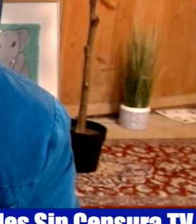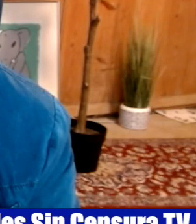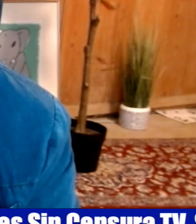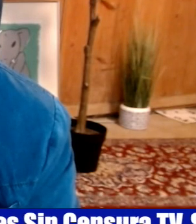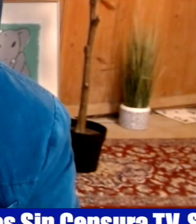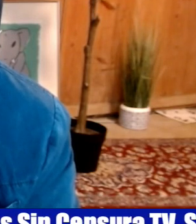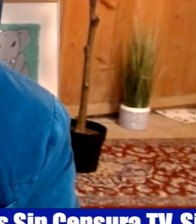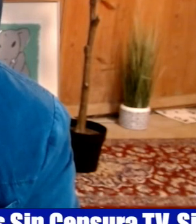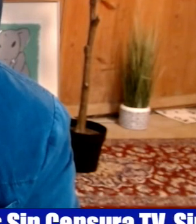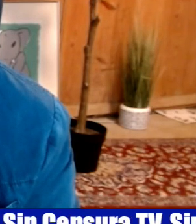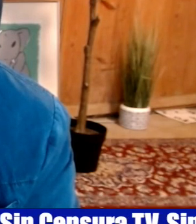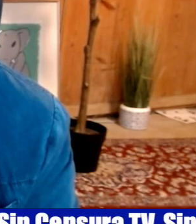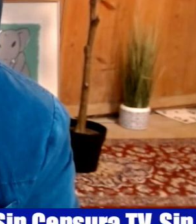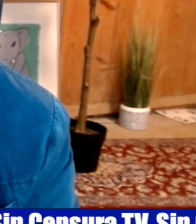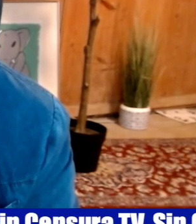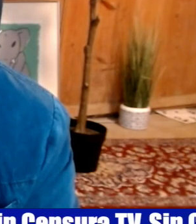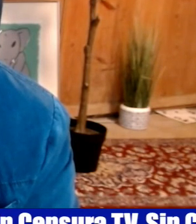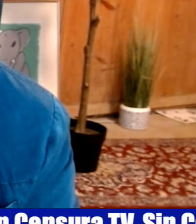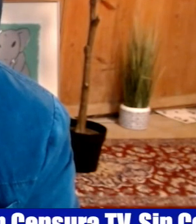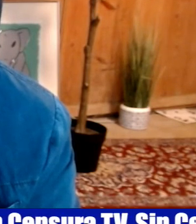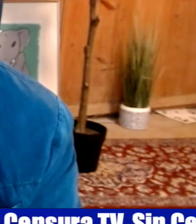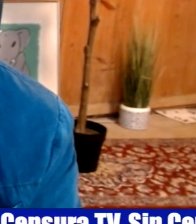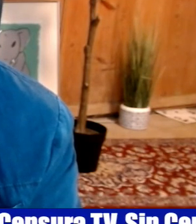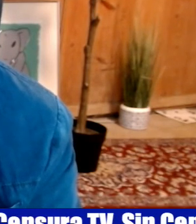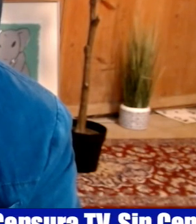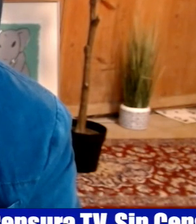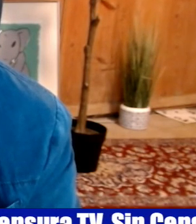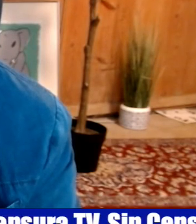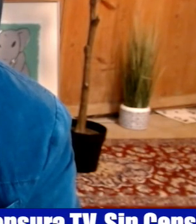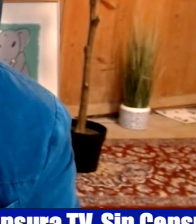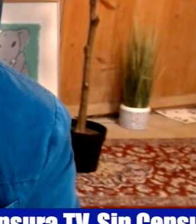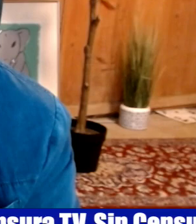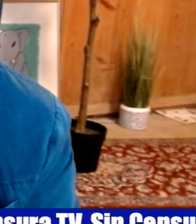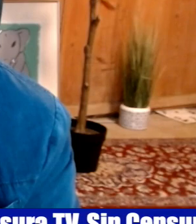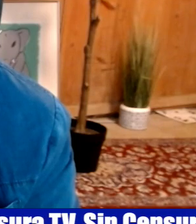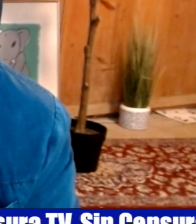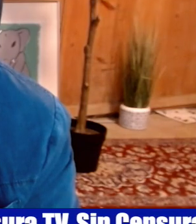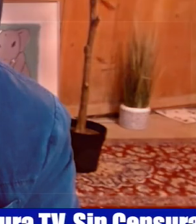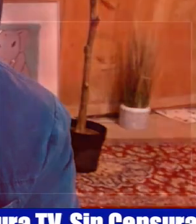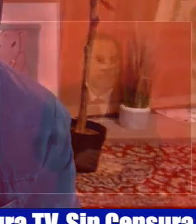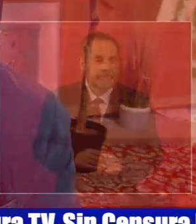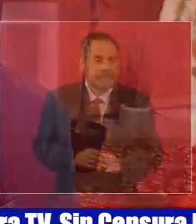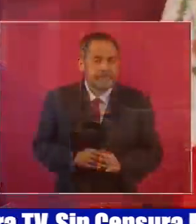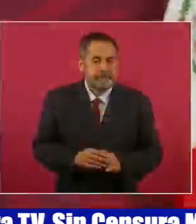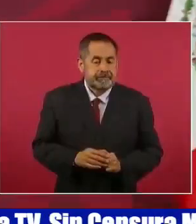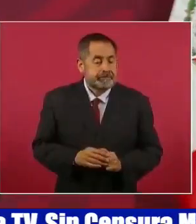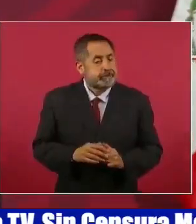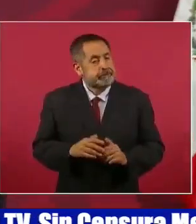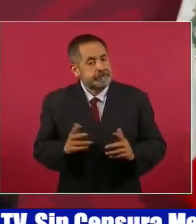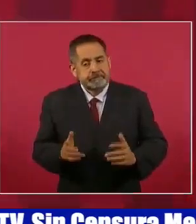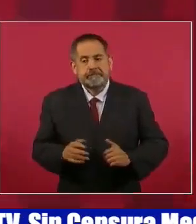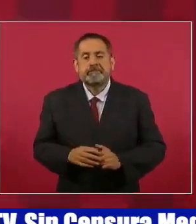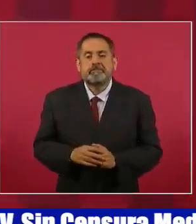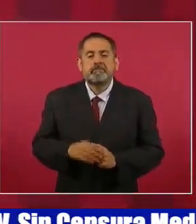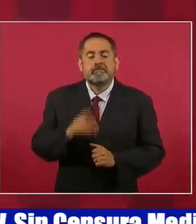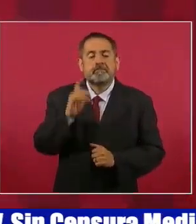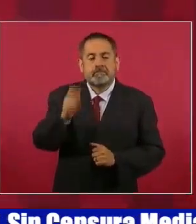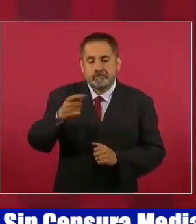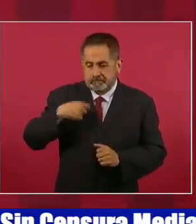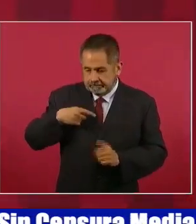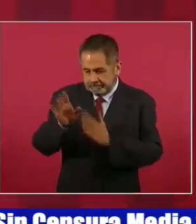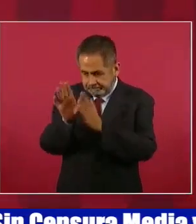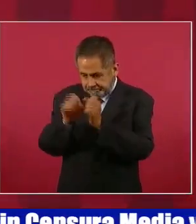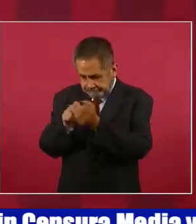en todo caso buscará determinar un decreto para que, en efecto, la Guardia Nacional